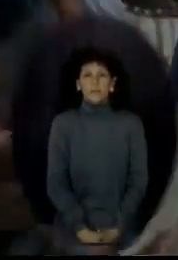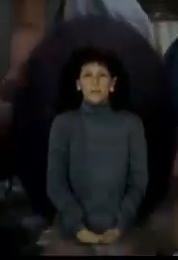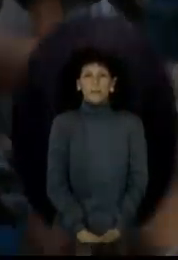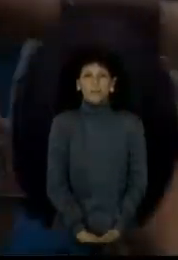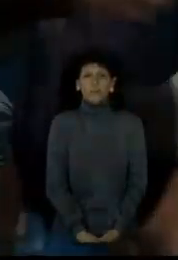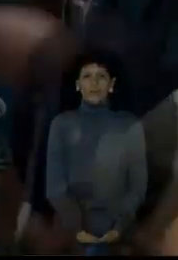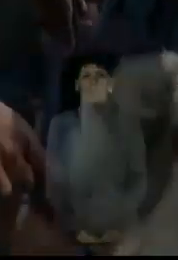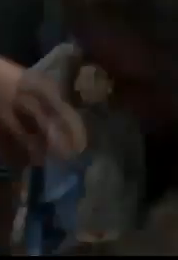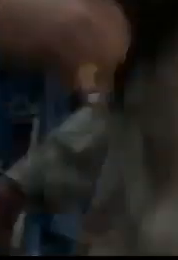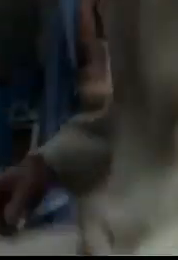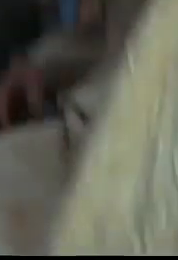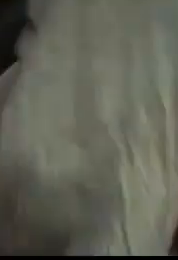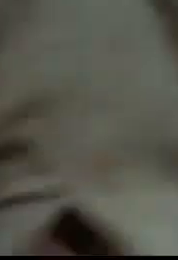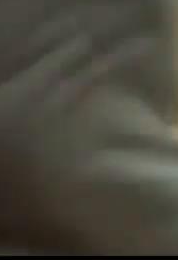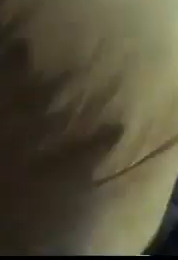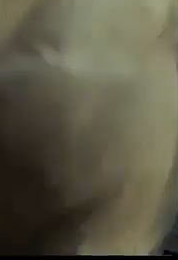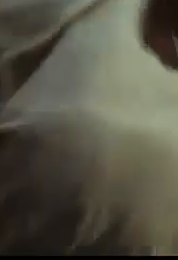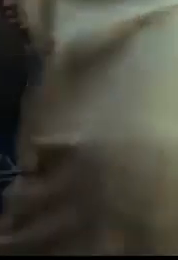¡Vamos!